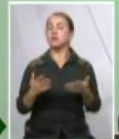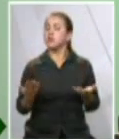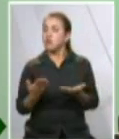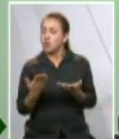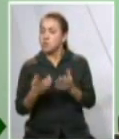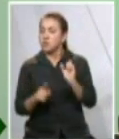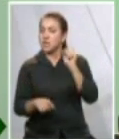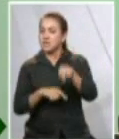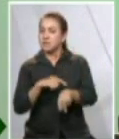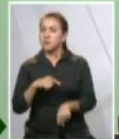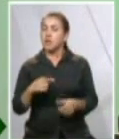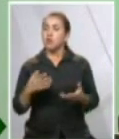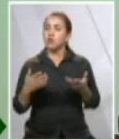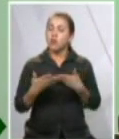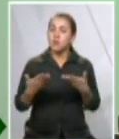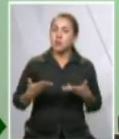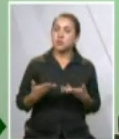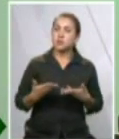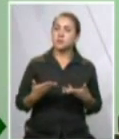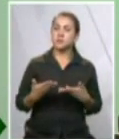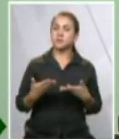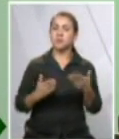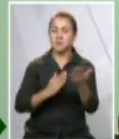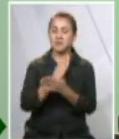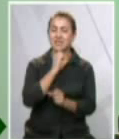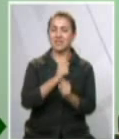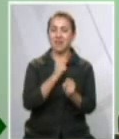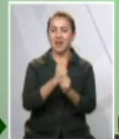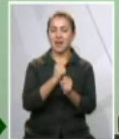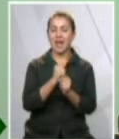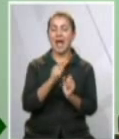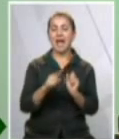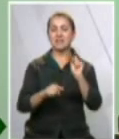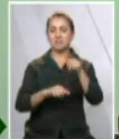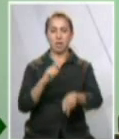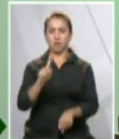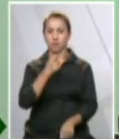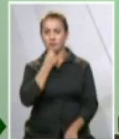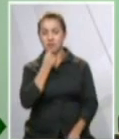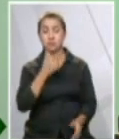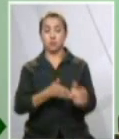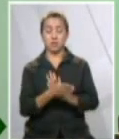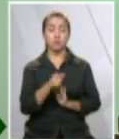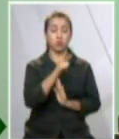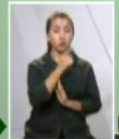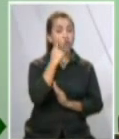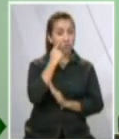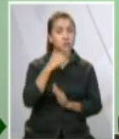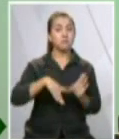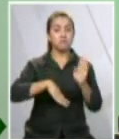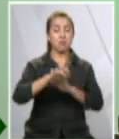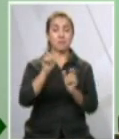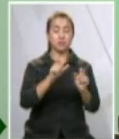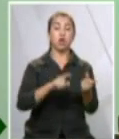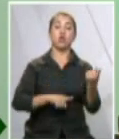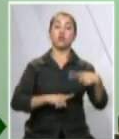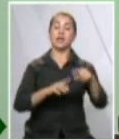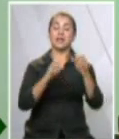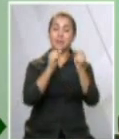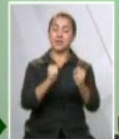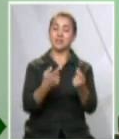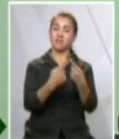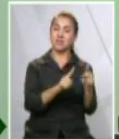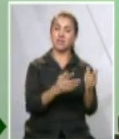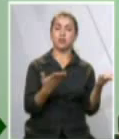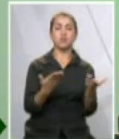¿cómo se acepta o cómo se trabaja la aceptación? Porque me imagino que tú también conoces más gente con otras capacidades diferentes.